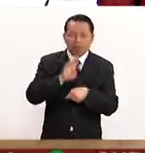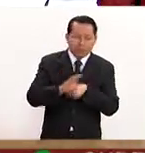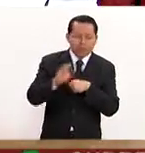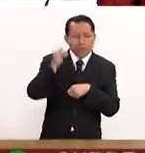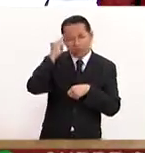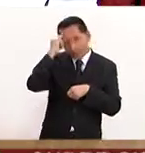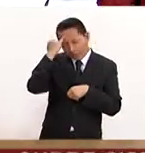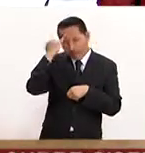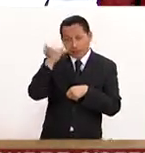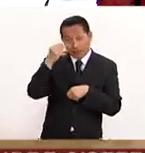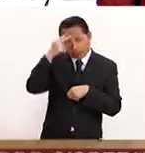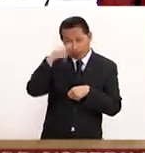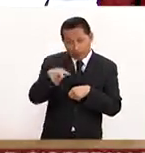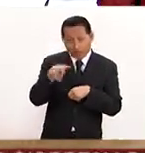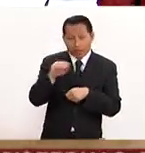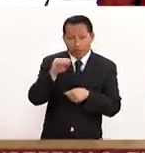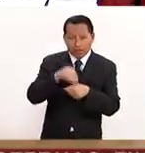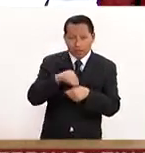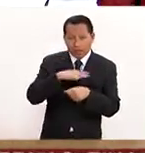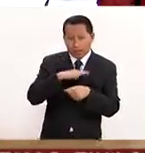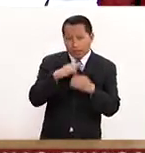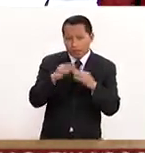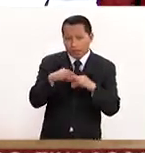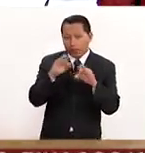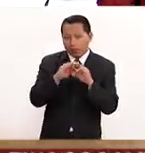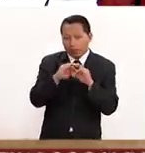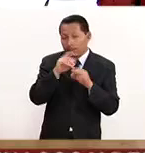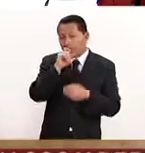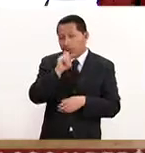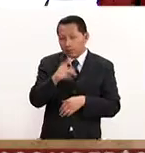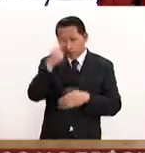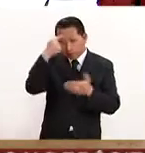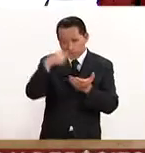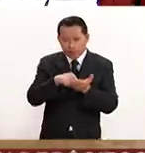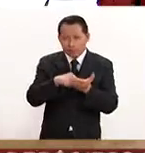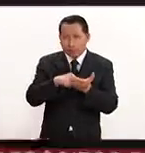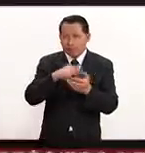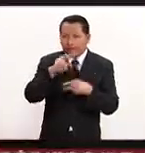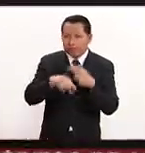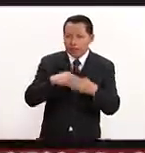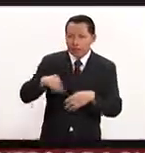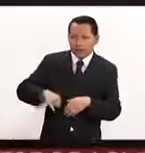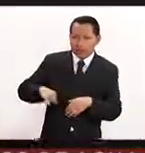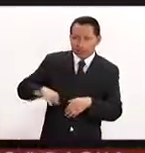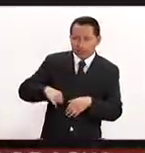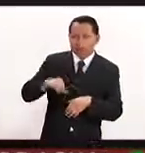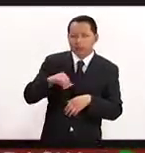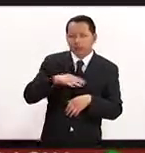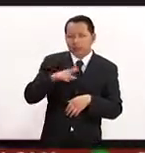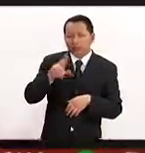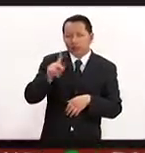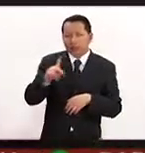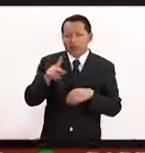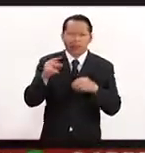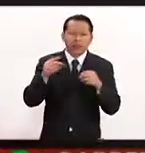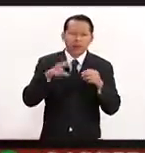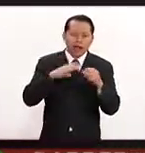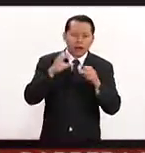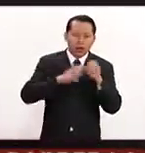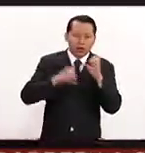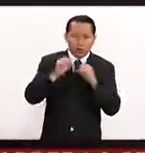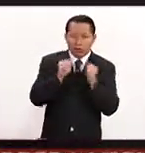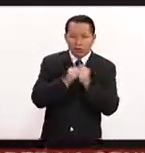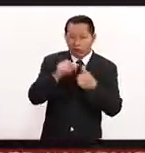India, y México fue uno de los importantes. Entonces, yo creo que vamos a ver un gran interés de Reino Unido en negociaciones comerciales con